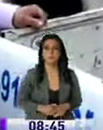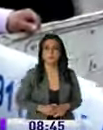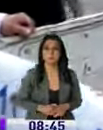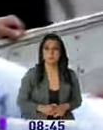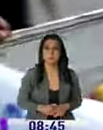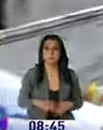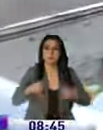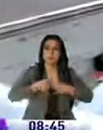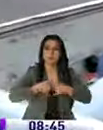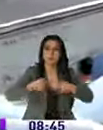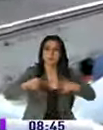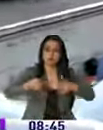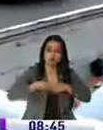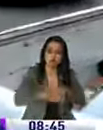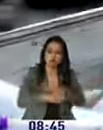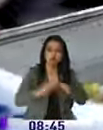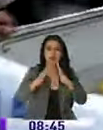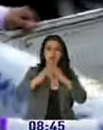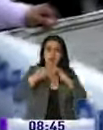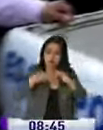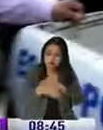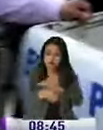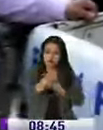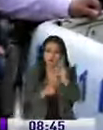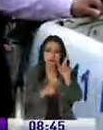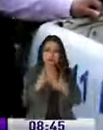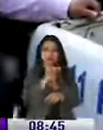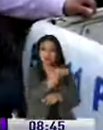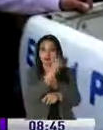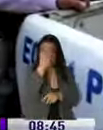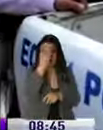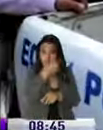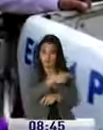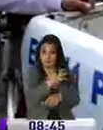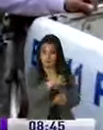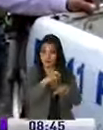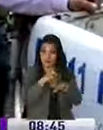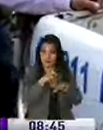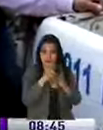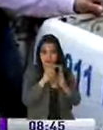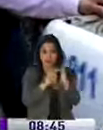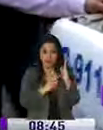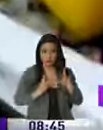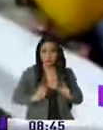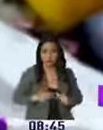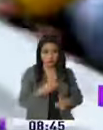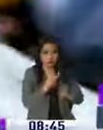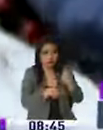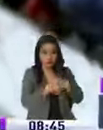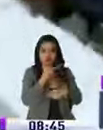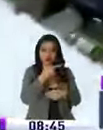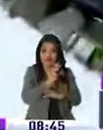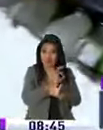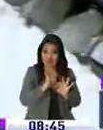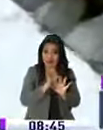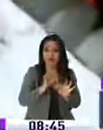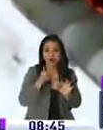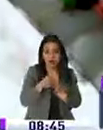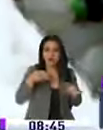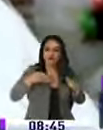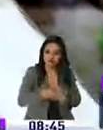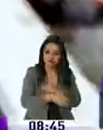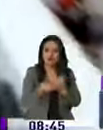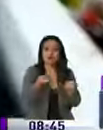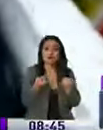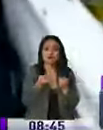En locales o viviendas en que se conocía del expendio de licor artesanal sin ningún tipo de registro sanitario, se realizó el operativo para